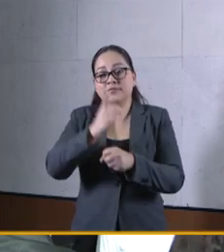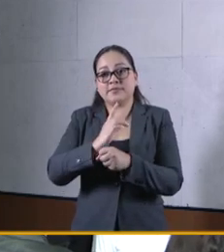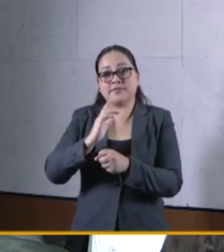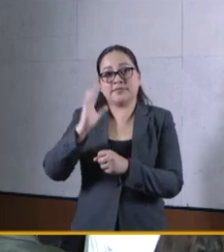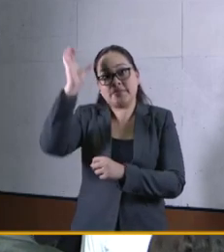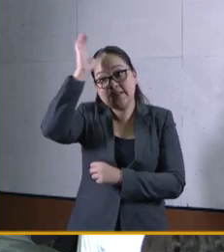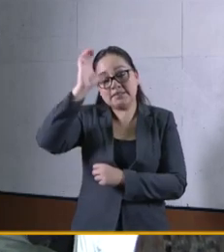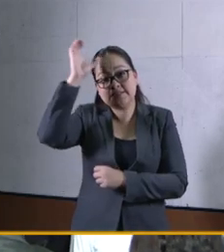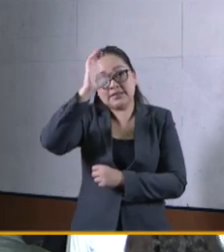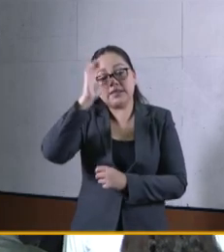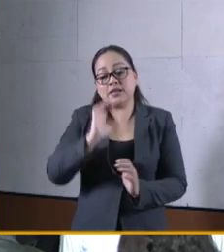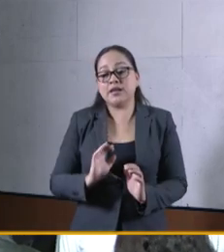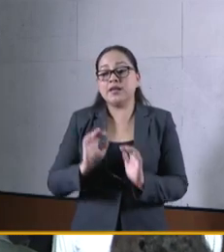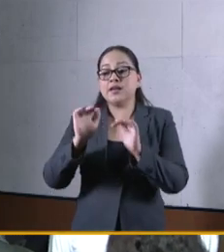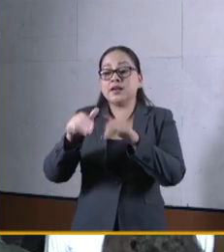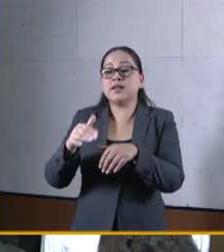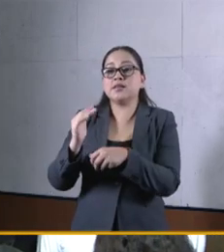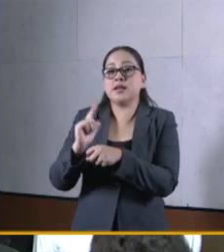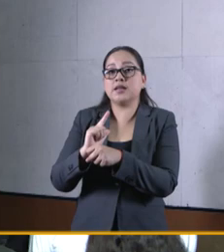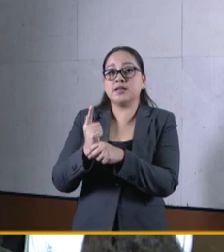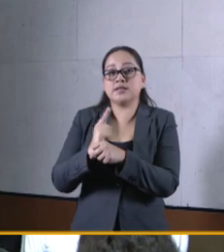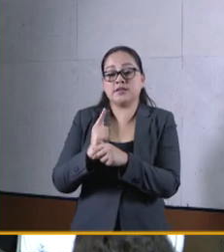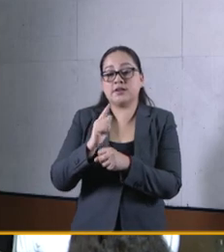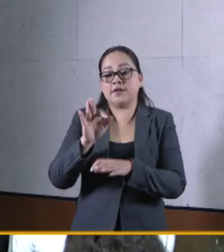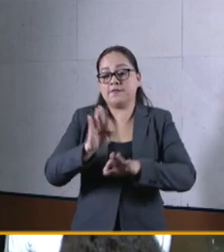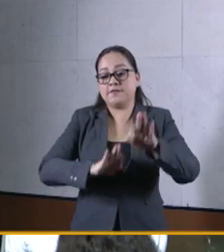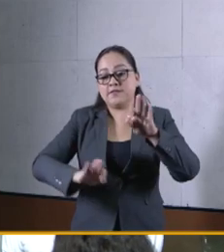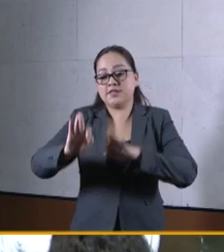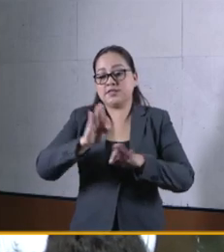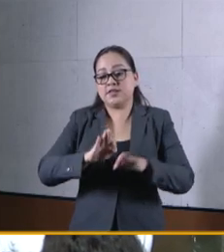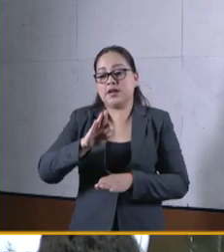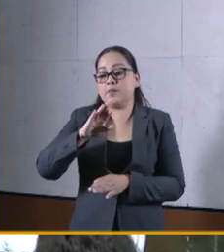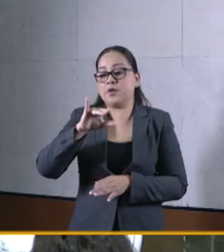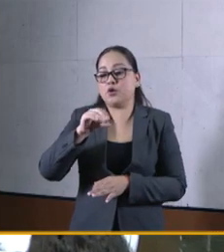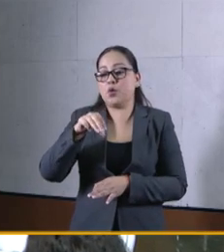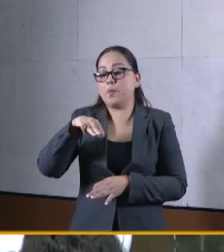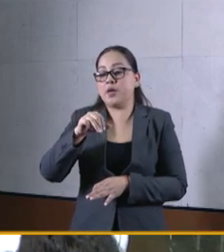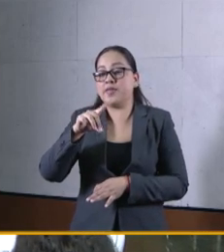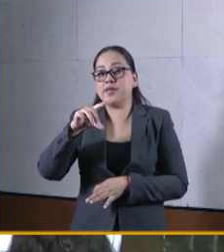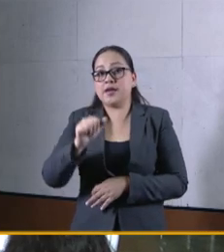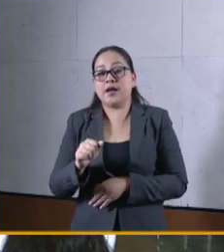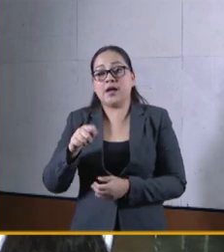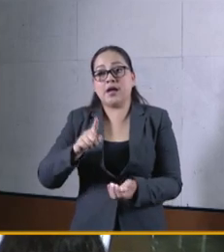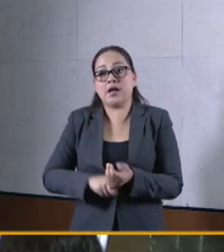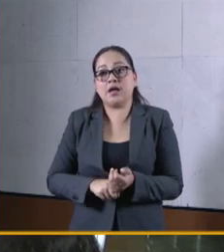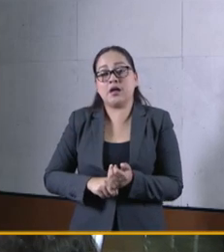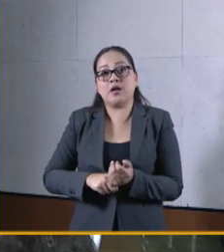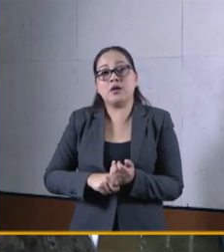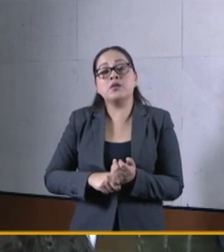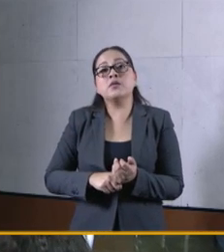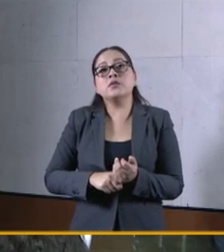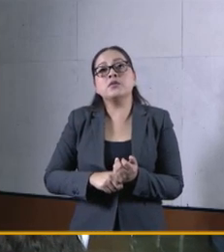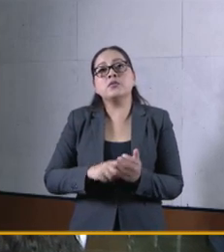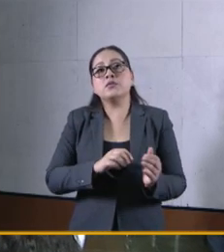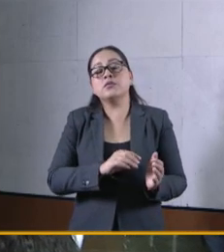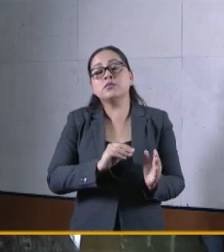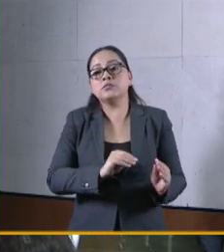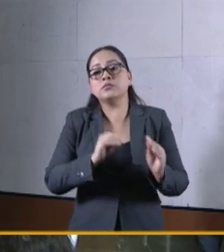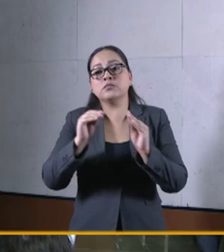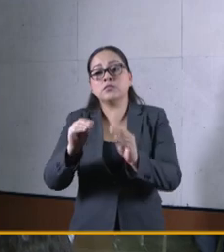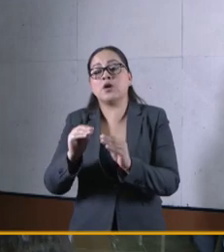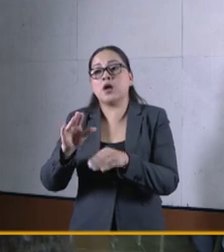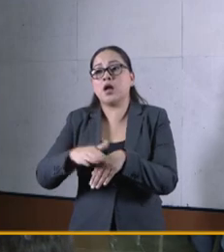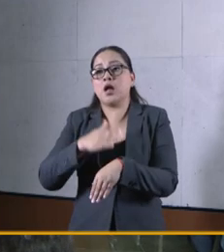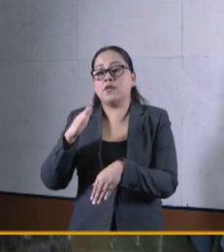quien ingresó a la licenciatura en física biomédica mediante pase reglamentado con promedio